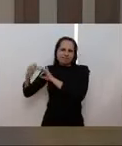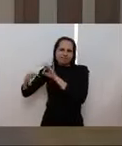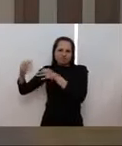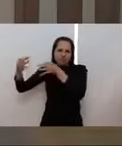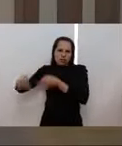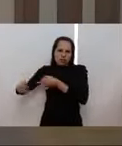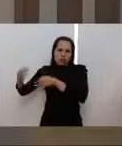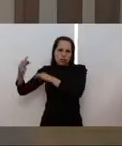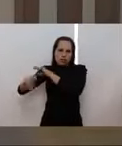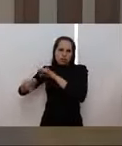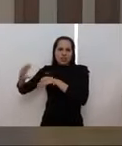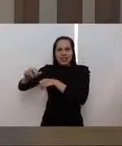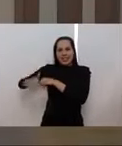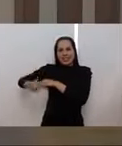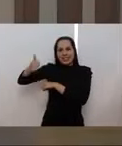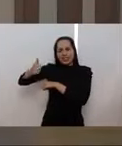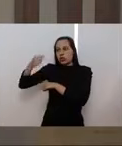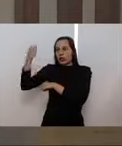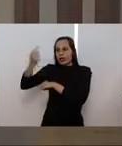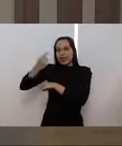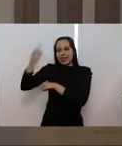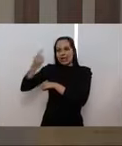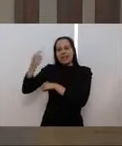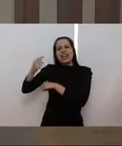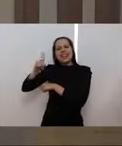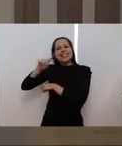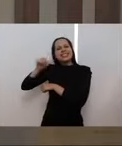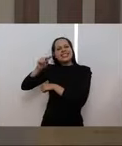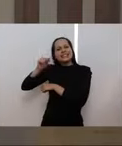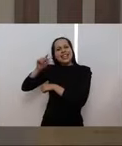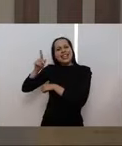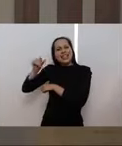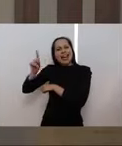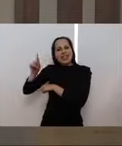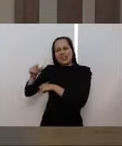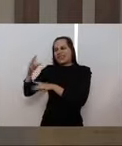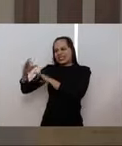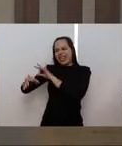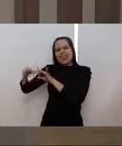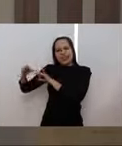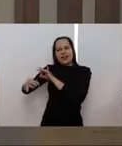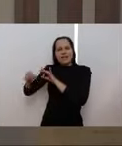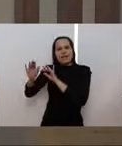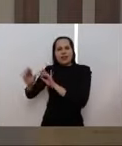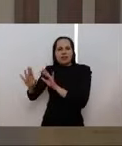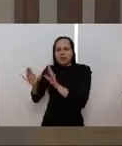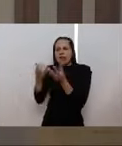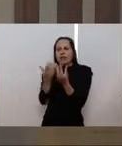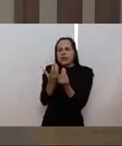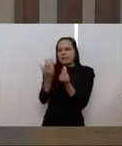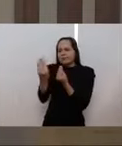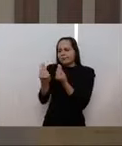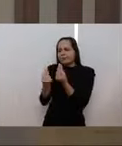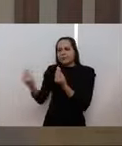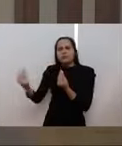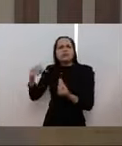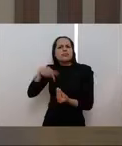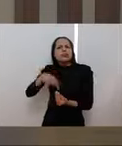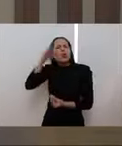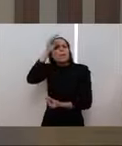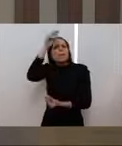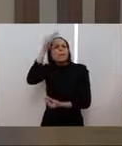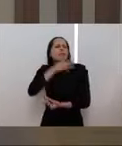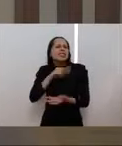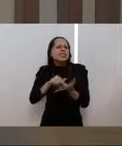este caso es la dirección general de sanidad y las de sanes se da de cada una de las fuerzas el hospital militar es la ips que prestan los servicios